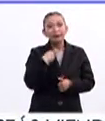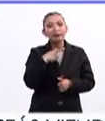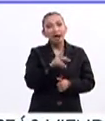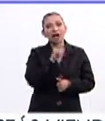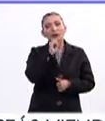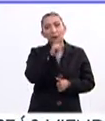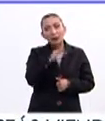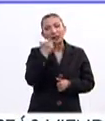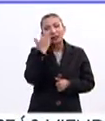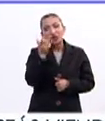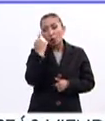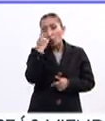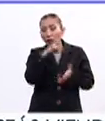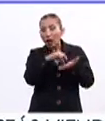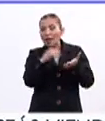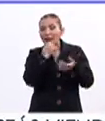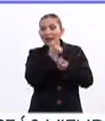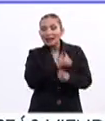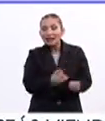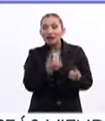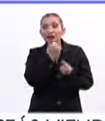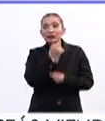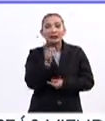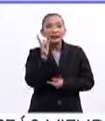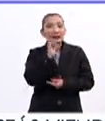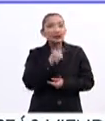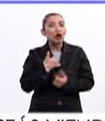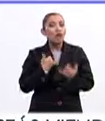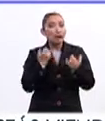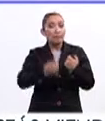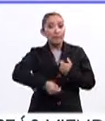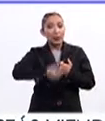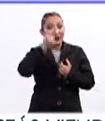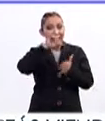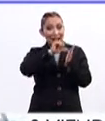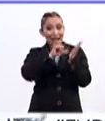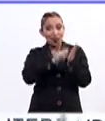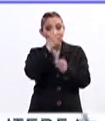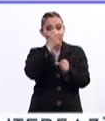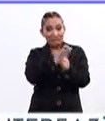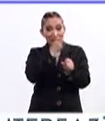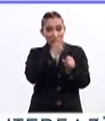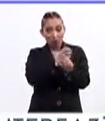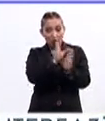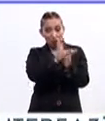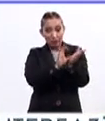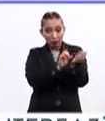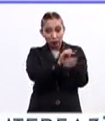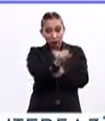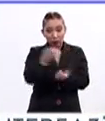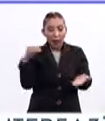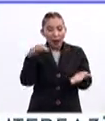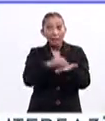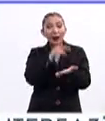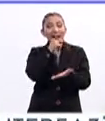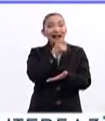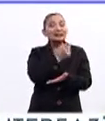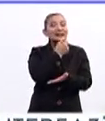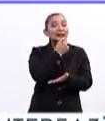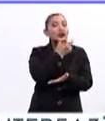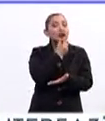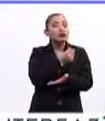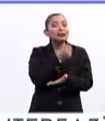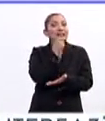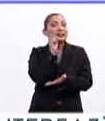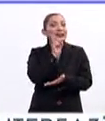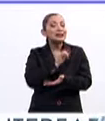pero quiso matizar niños, niñas y jóvenes. Por primera vez en el artículo 3 constitucional estarán estas palabras, niños, niñas